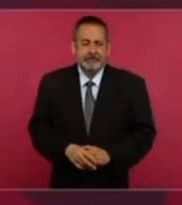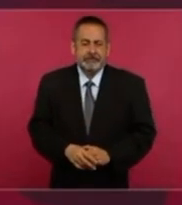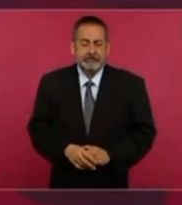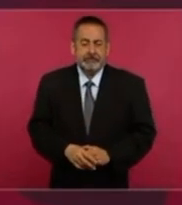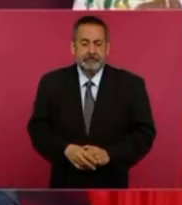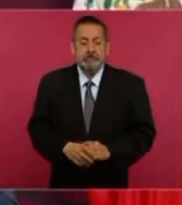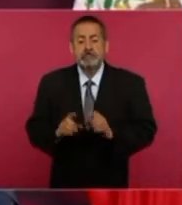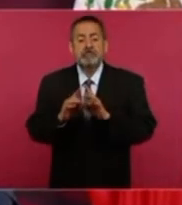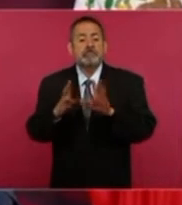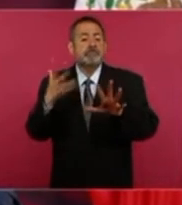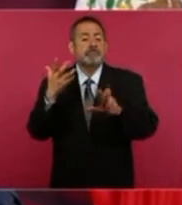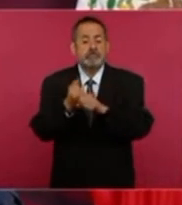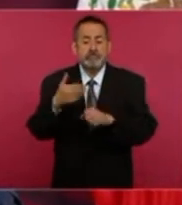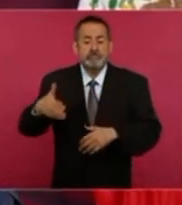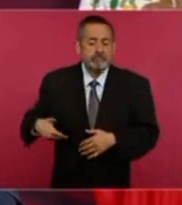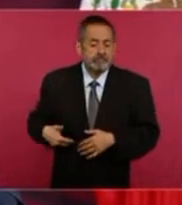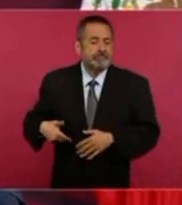accidentes.